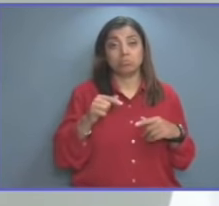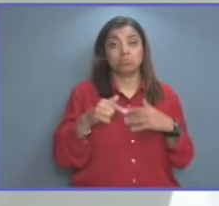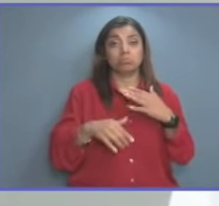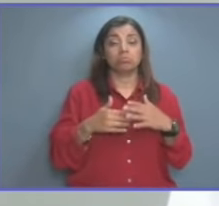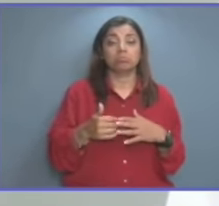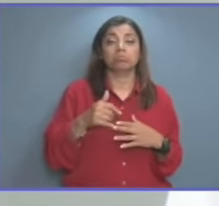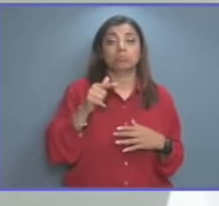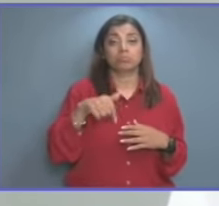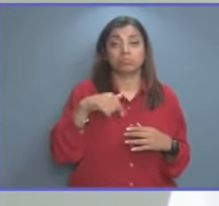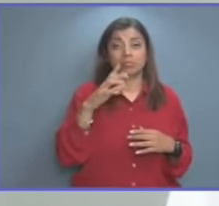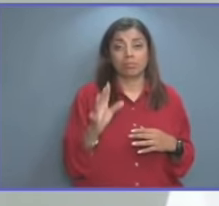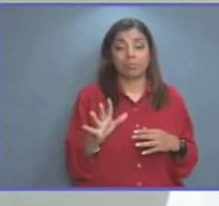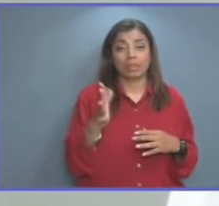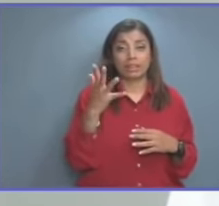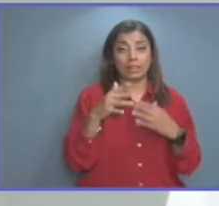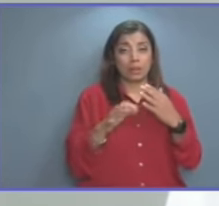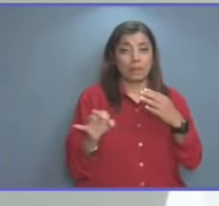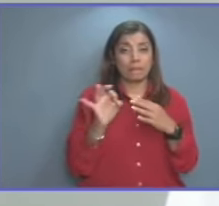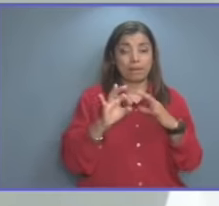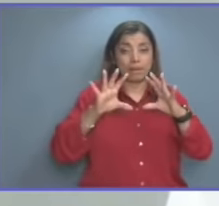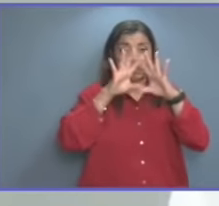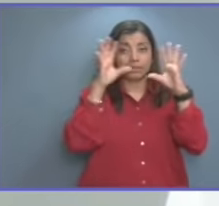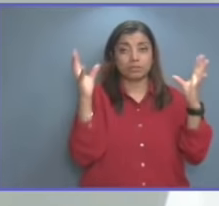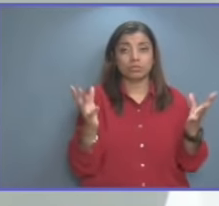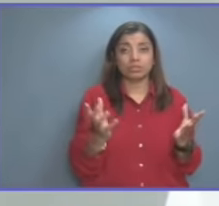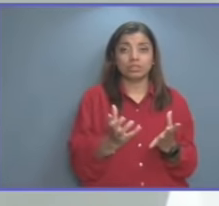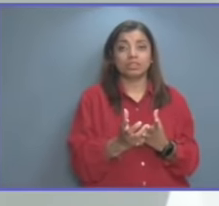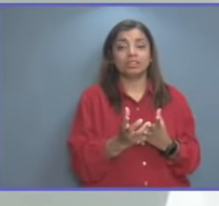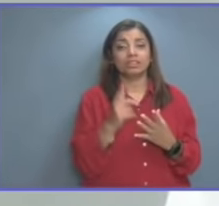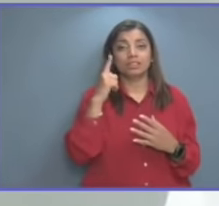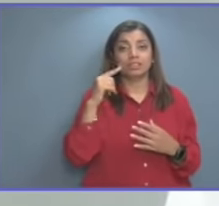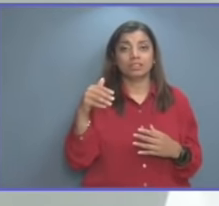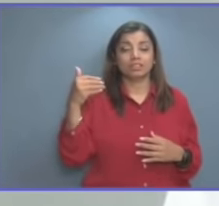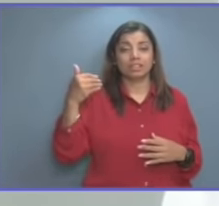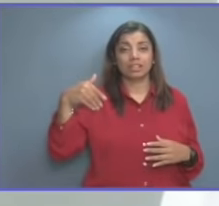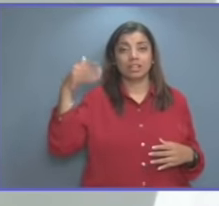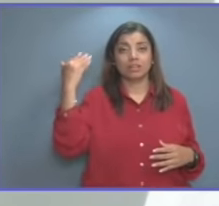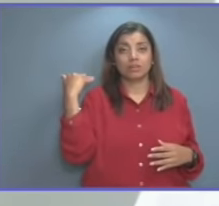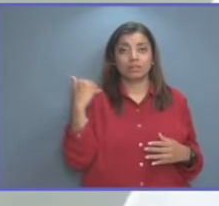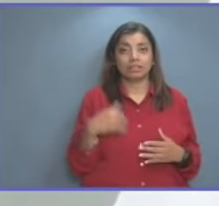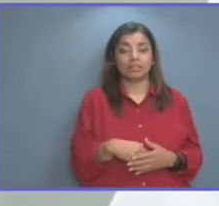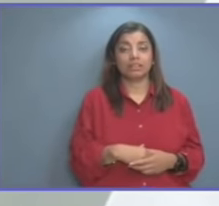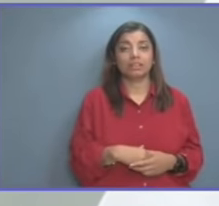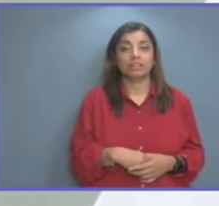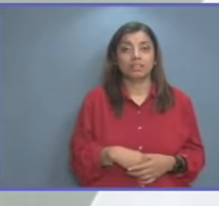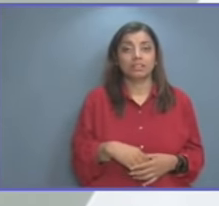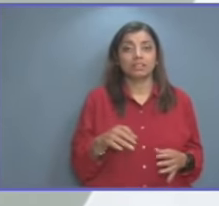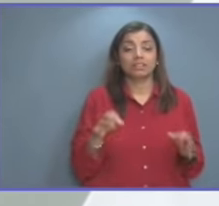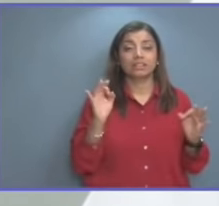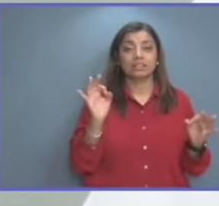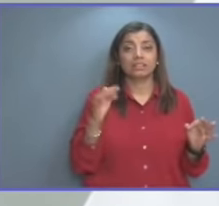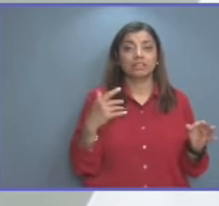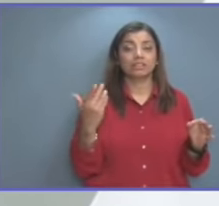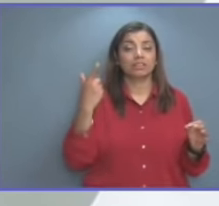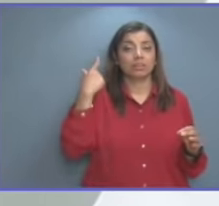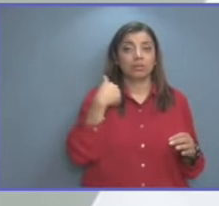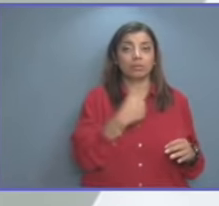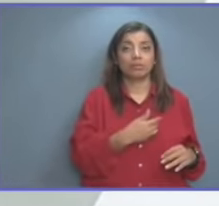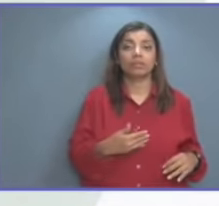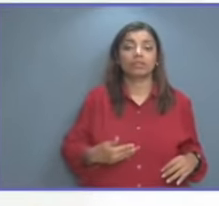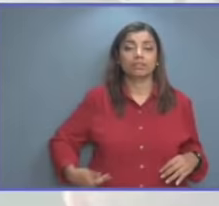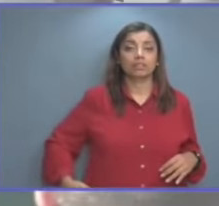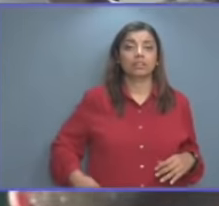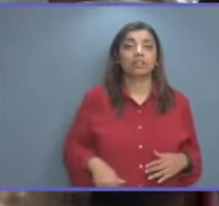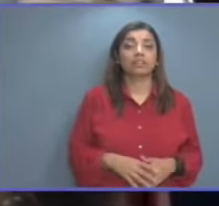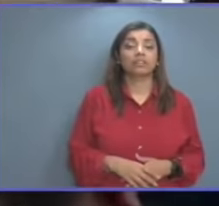las cinco mejores operaciones a nivel internacional en el año recién pasado es parte del éxito que anunciaba al señor presidenta la